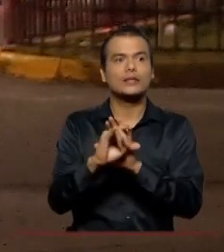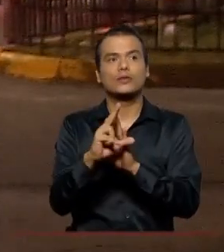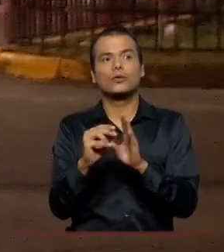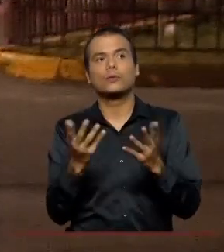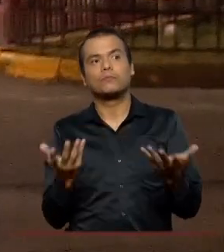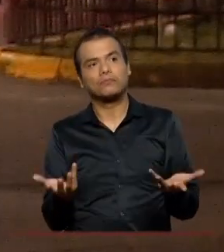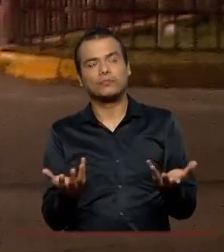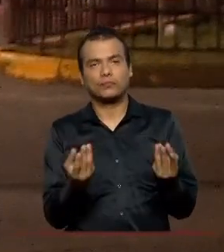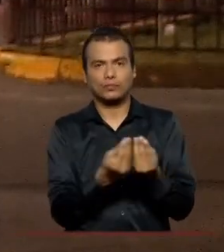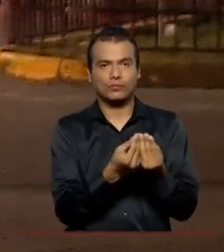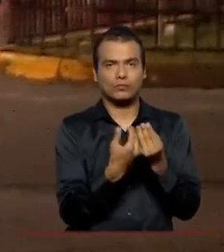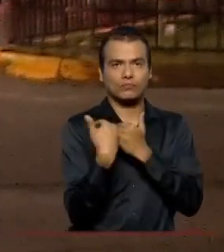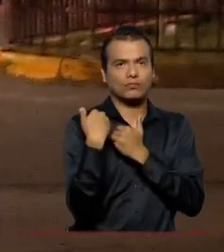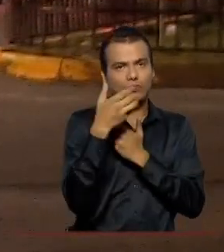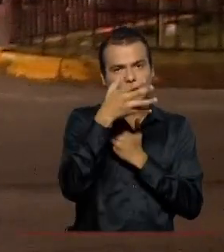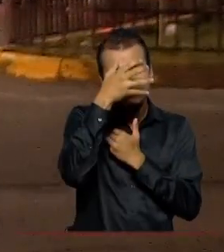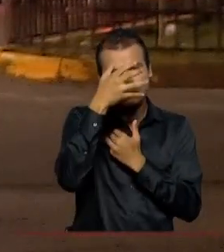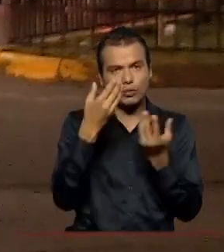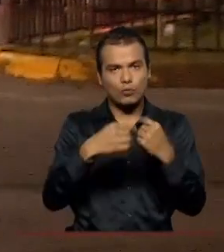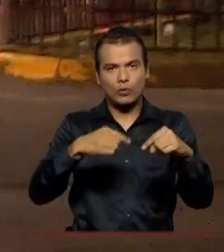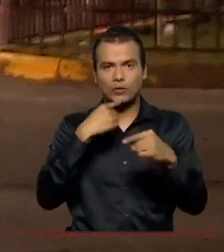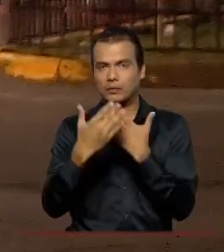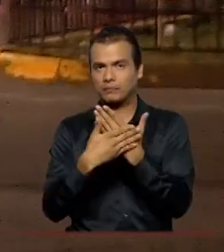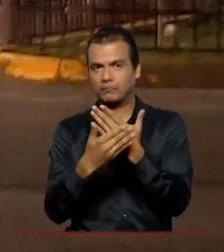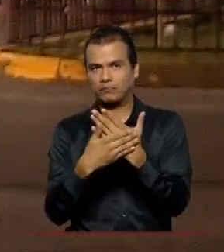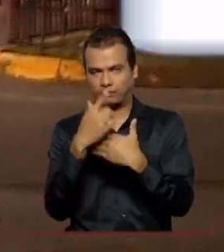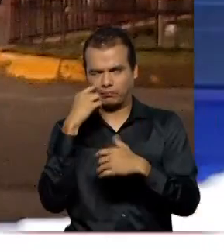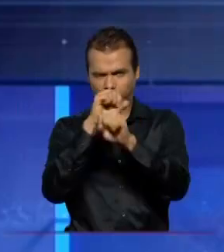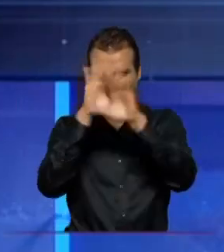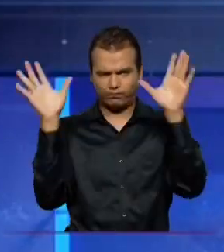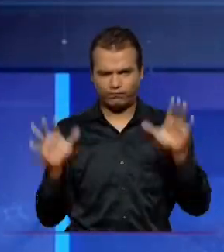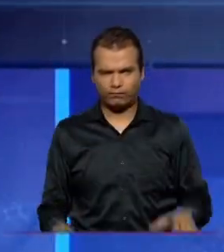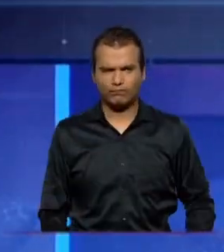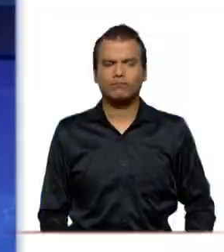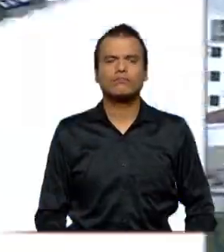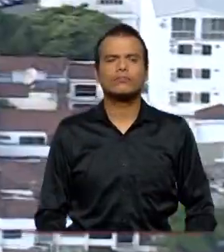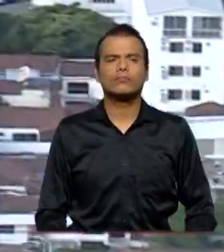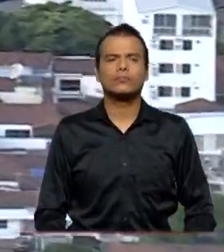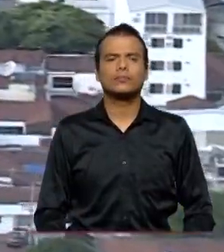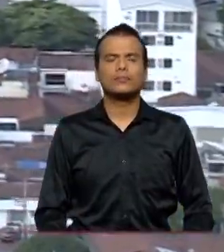con autoridades y expertos y esto fue lo que nos dijeron.